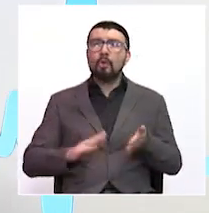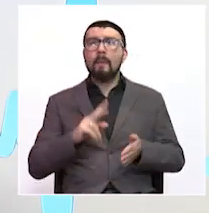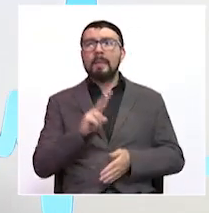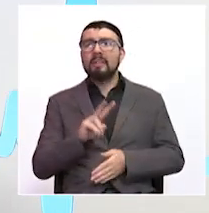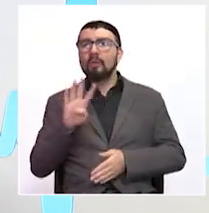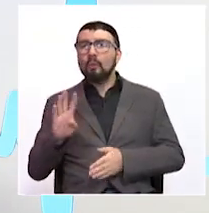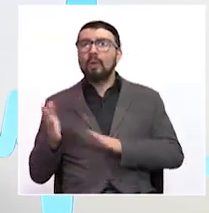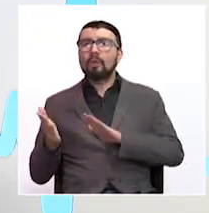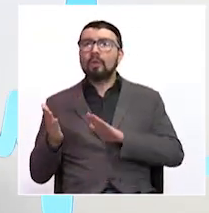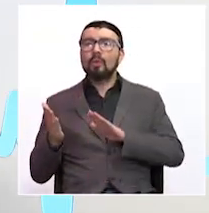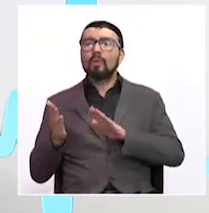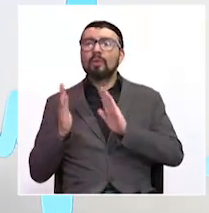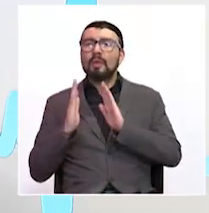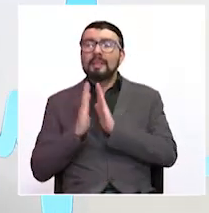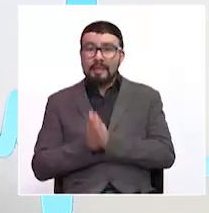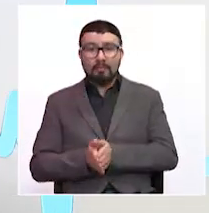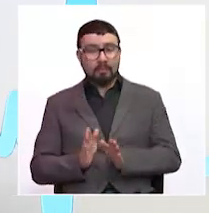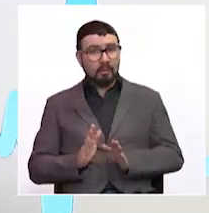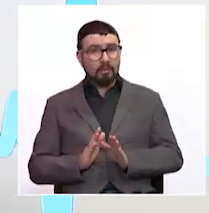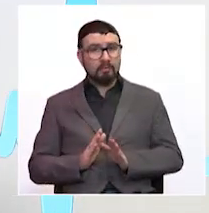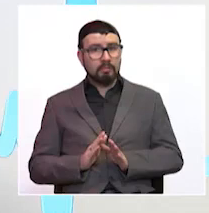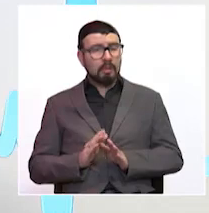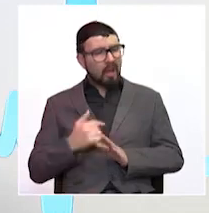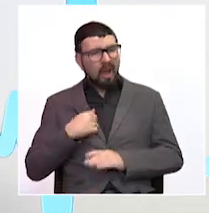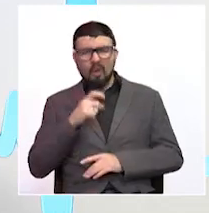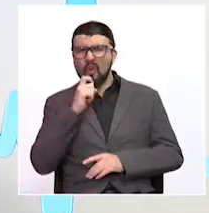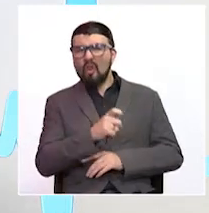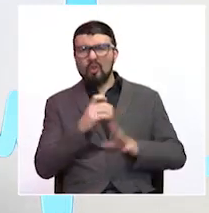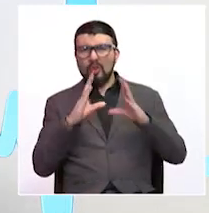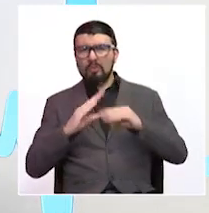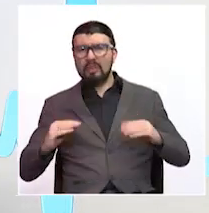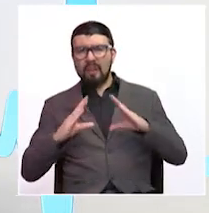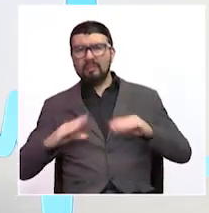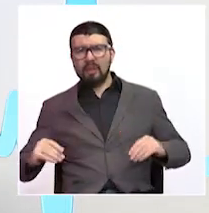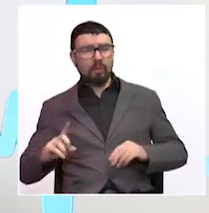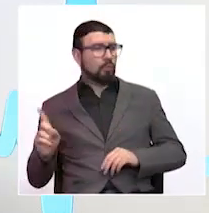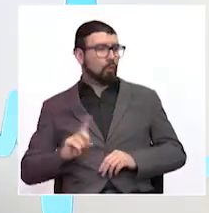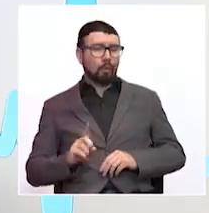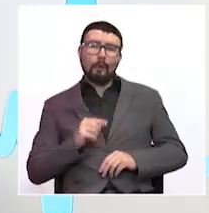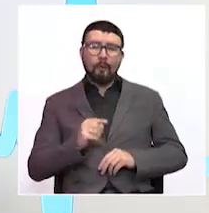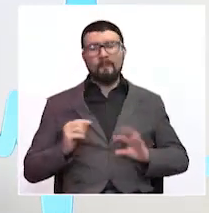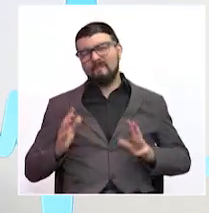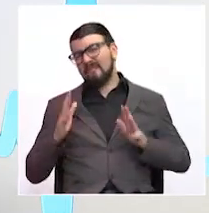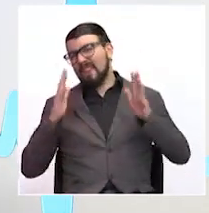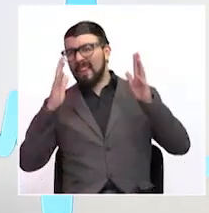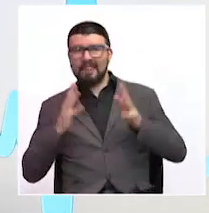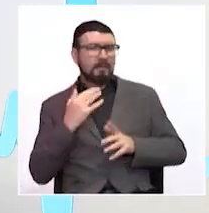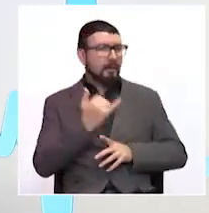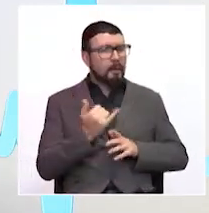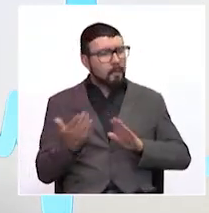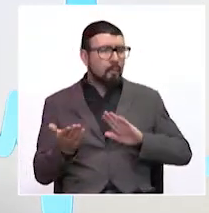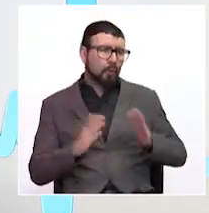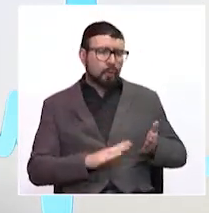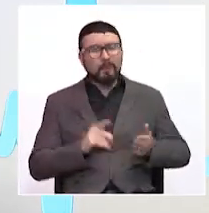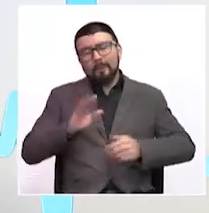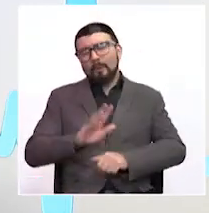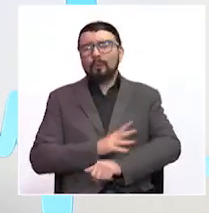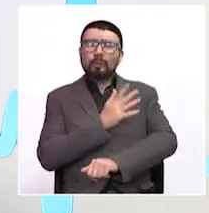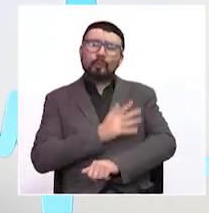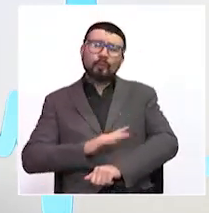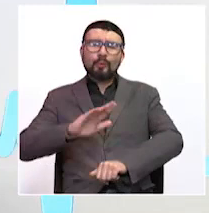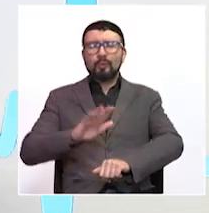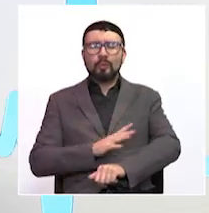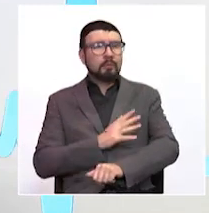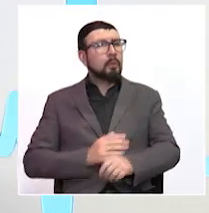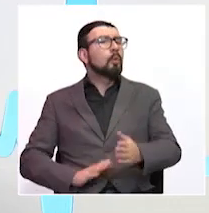navidad no le cantamos hicimos una fiesta cuando se murió y fue una belleza y cada año seguimos haciendo las navidades porque